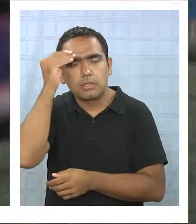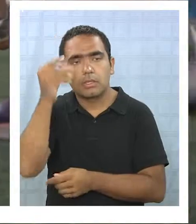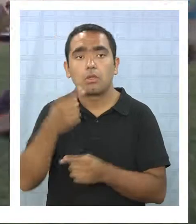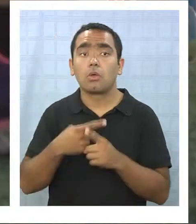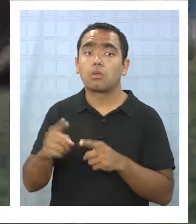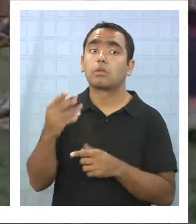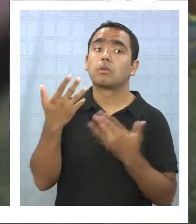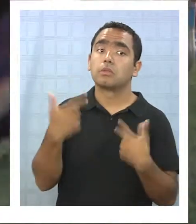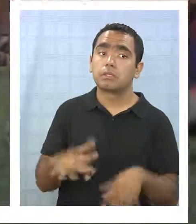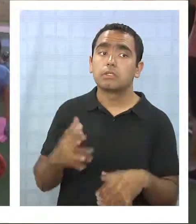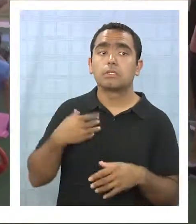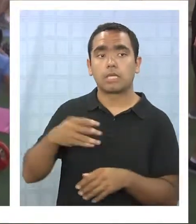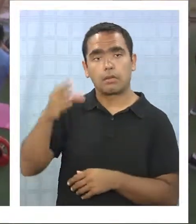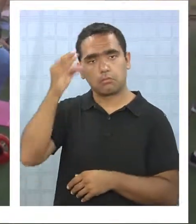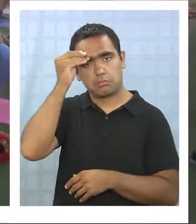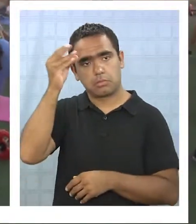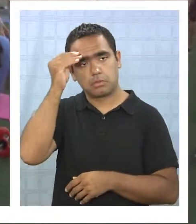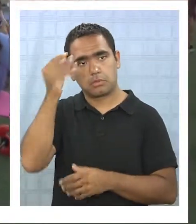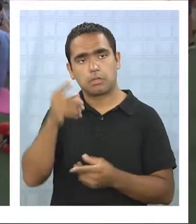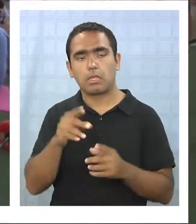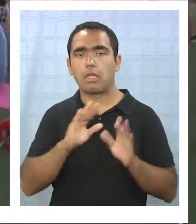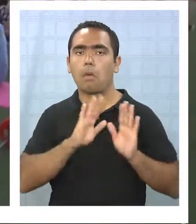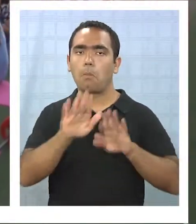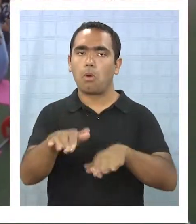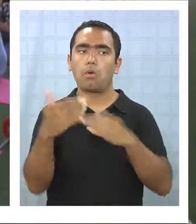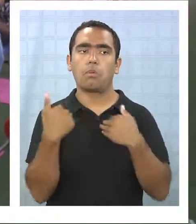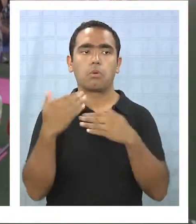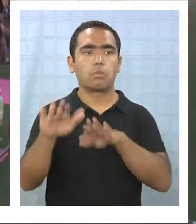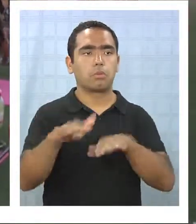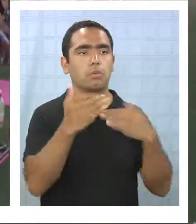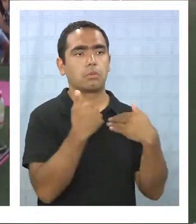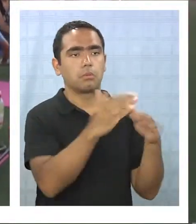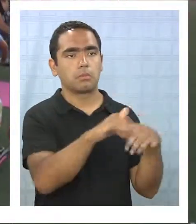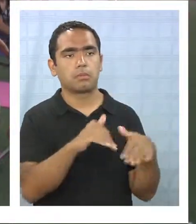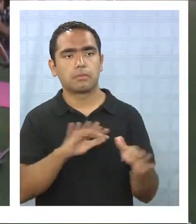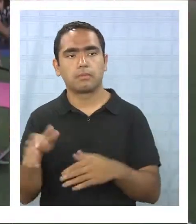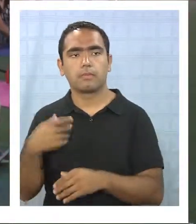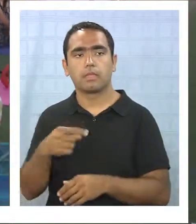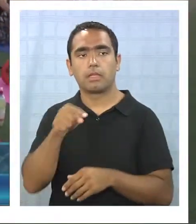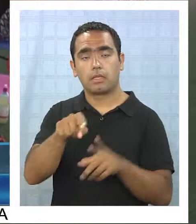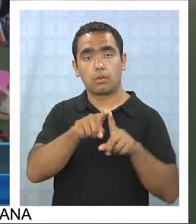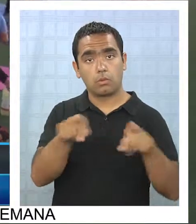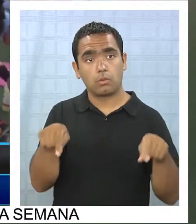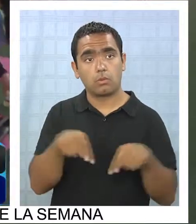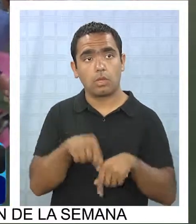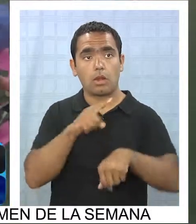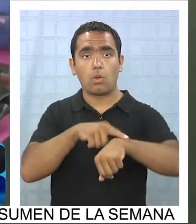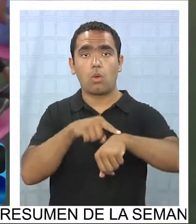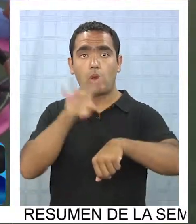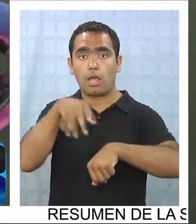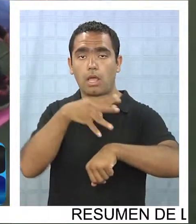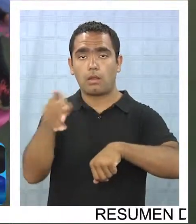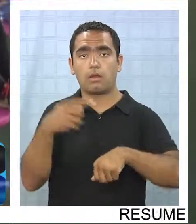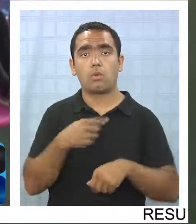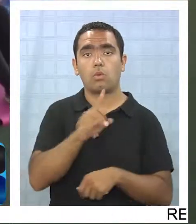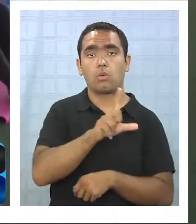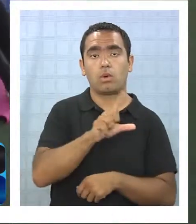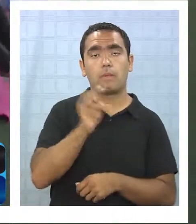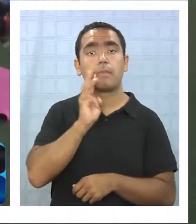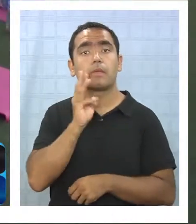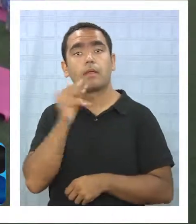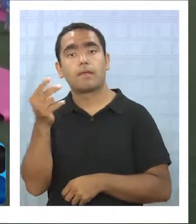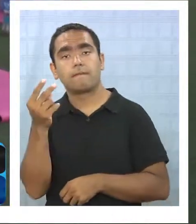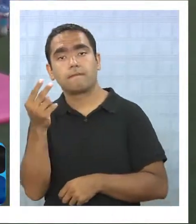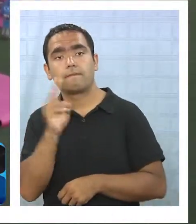otras que somos un poquito más expertos, y entre todos nos apoyamos. El gimnasio entrega diferentes horarios, lunes, miércoles y